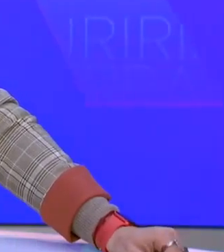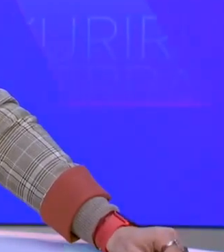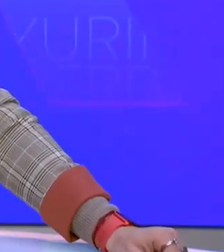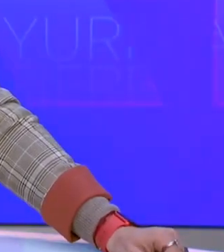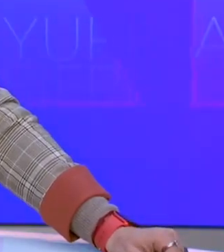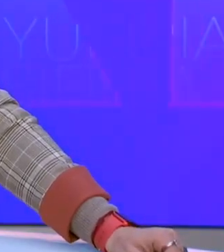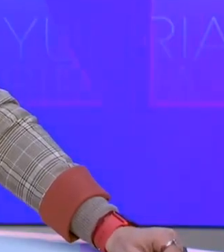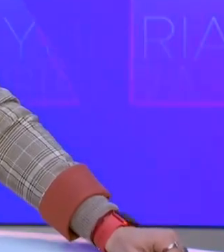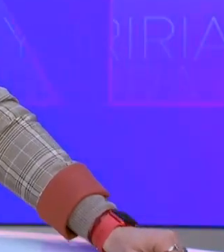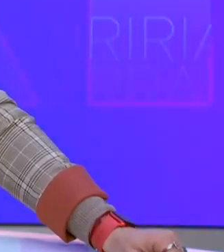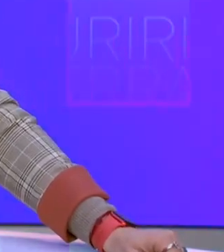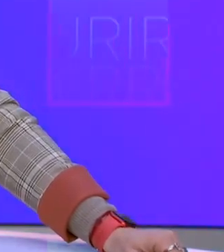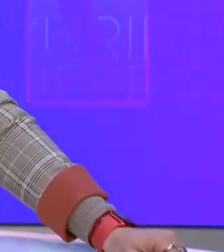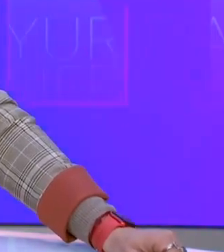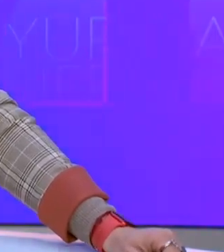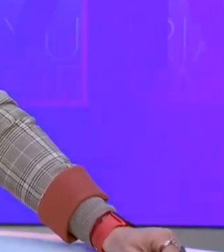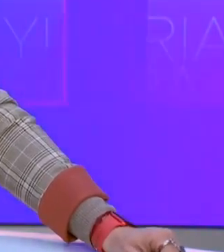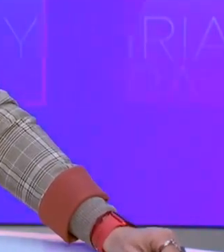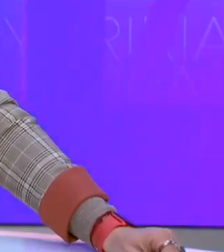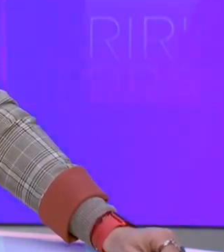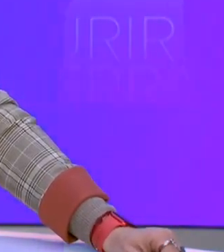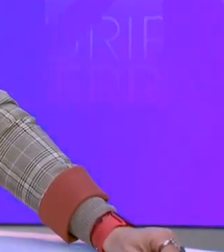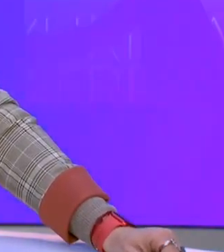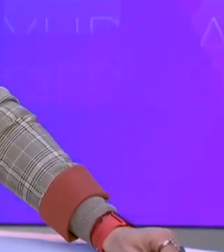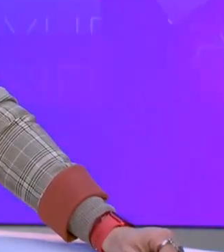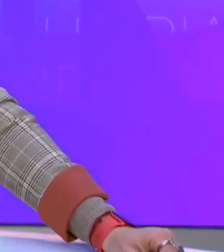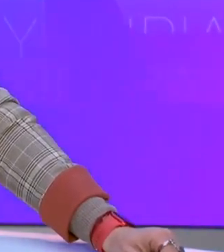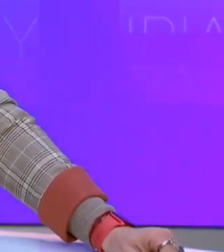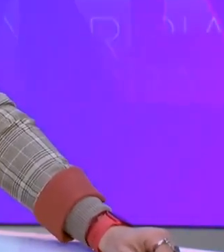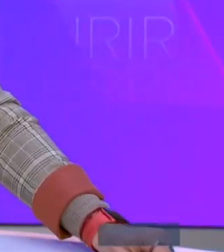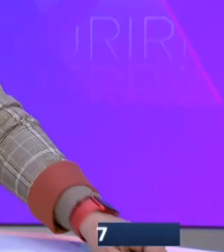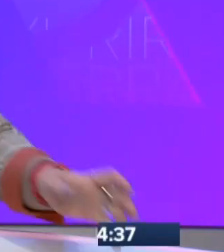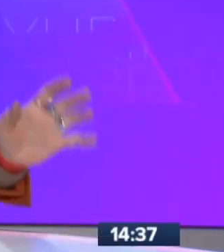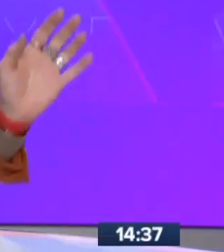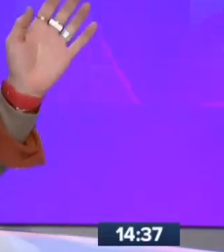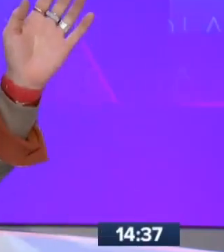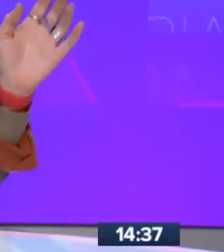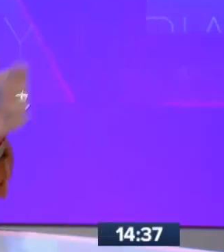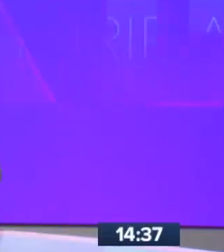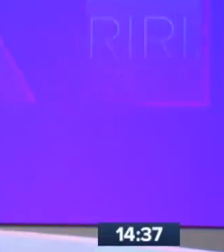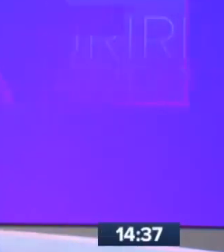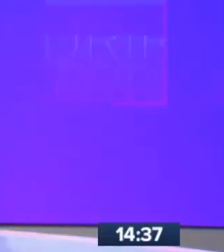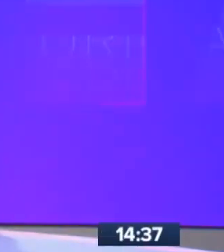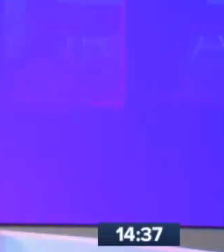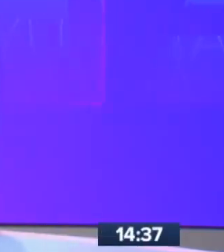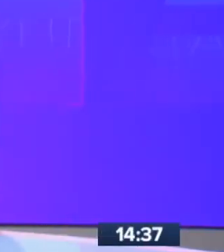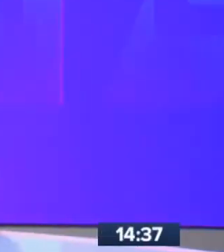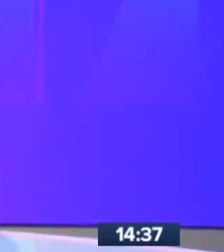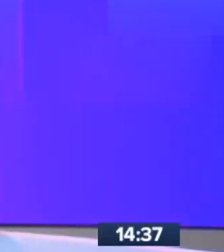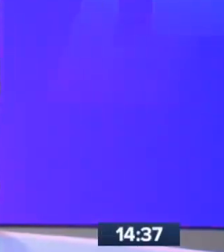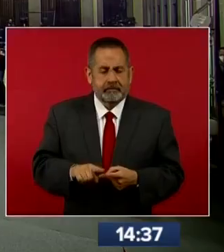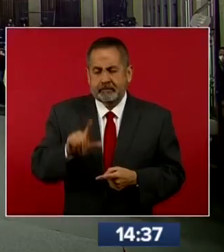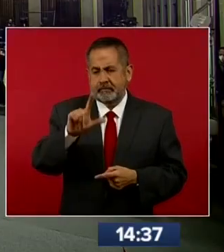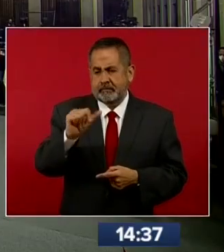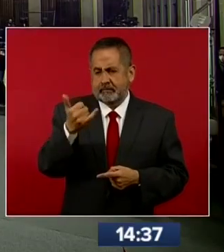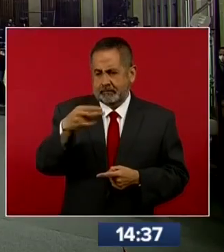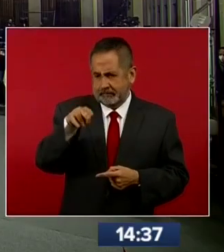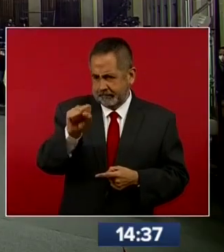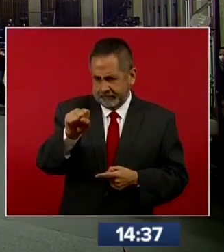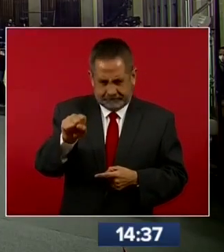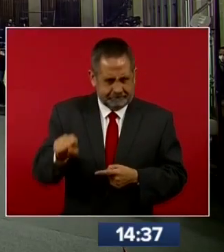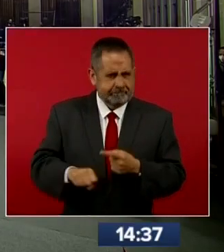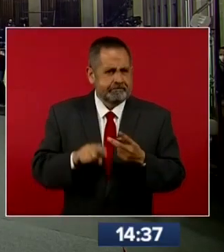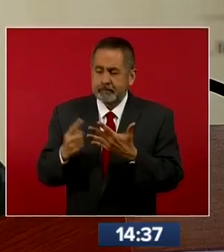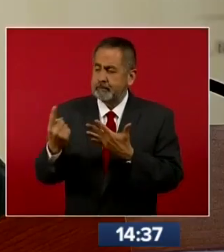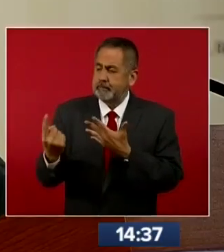Bueno, hoy en la mañana López Obrador señaló que medios de comunicación no informaron sobre el voto de los ministros en la elección